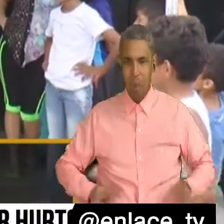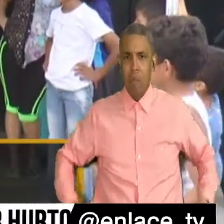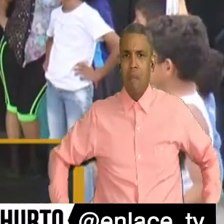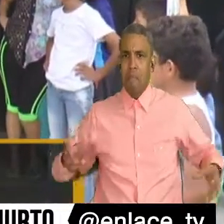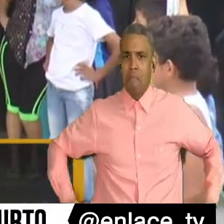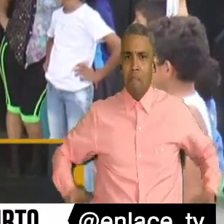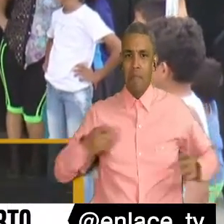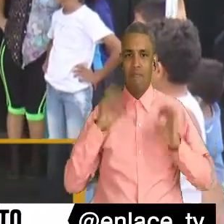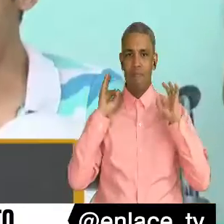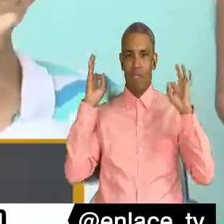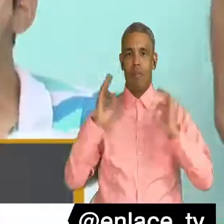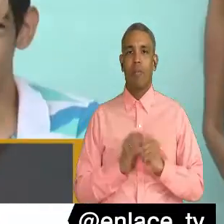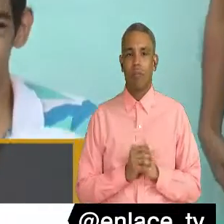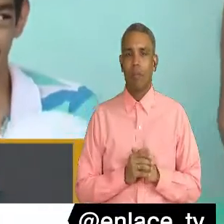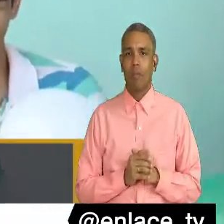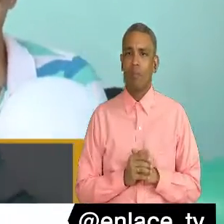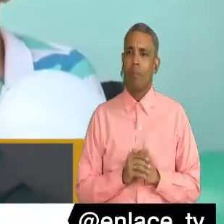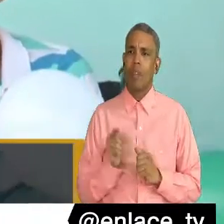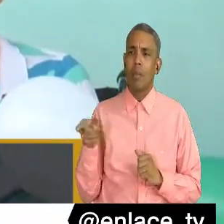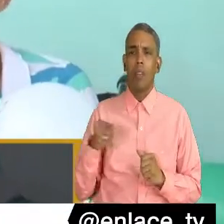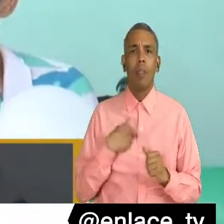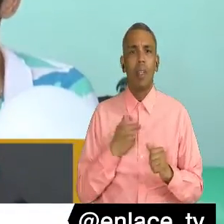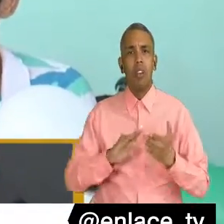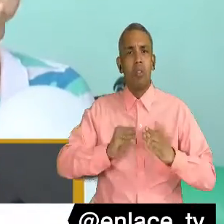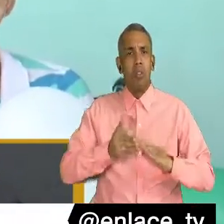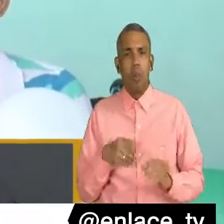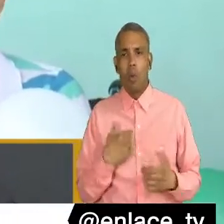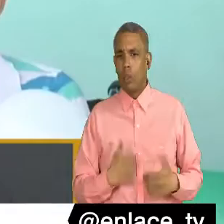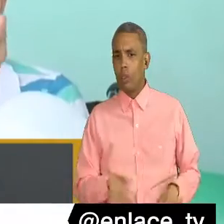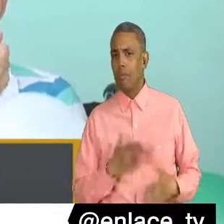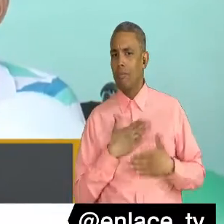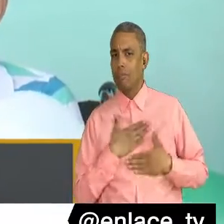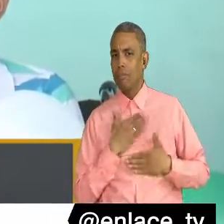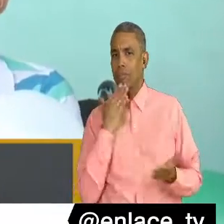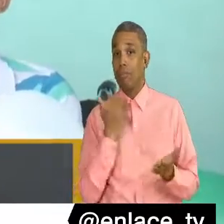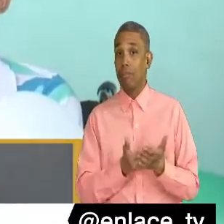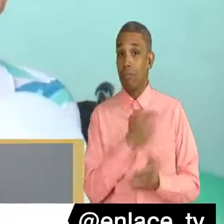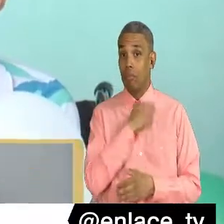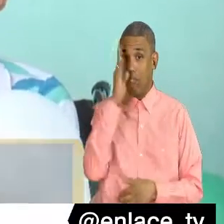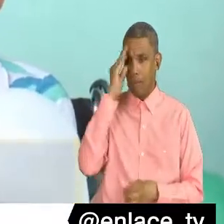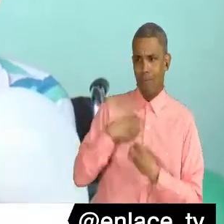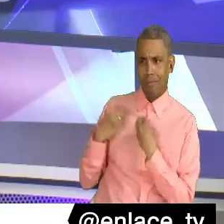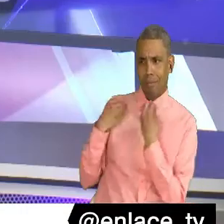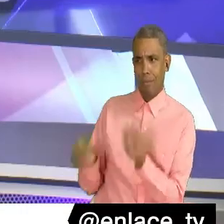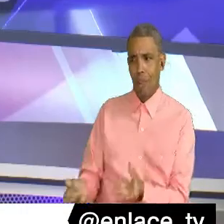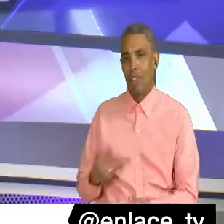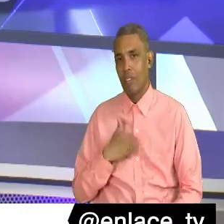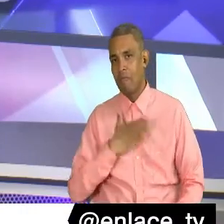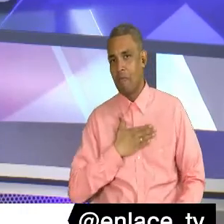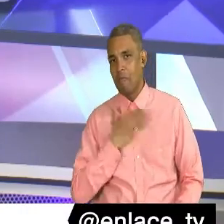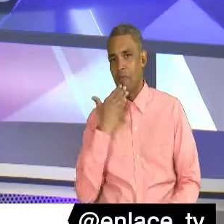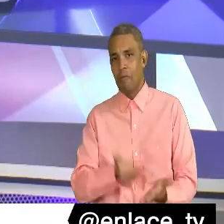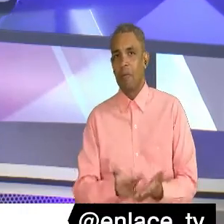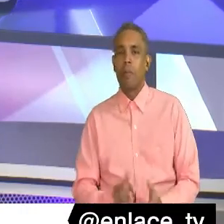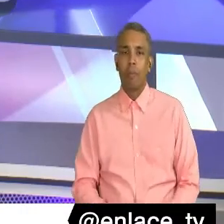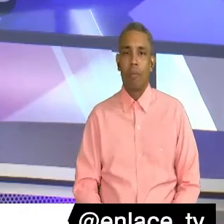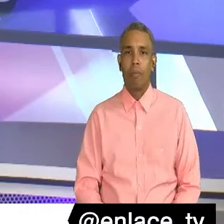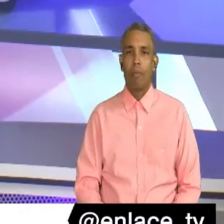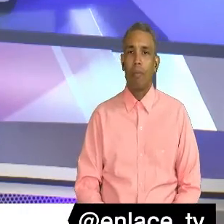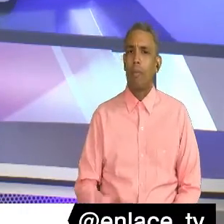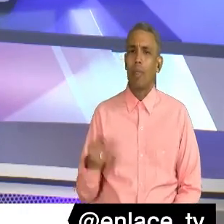Nacional se ha ganado el corazón de los ciudadanos de Barranca Bermeja, que aplauden y destacan esta loable labor. Y la familia de este joven